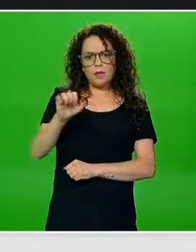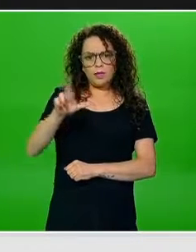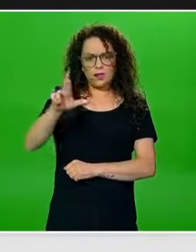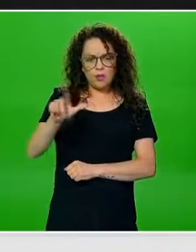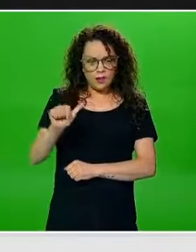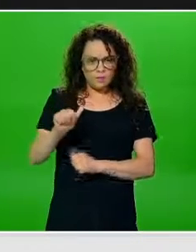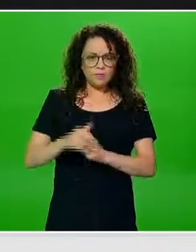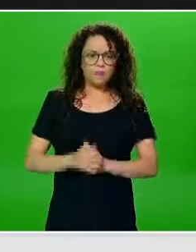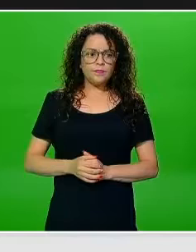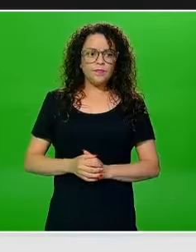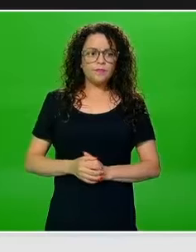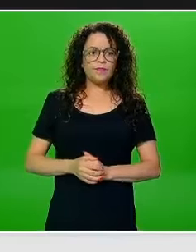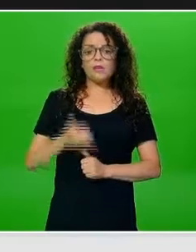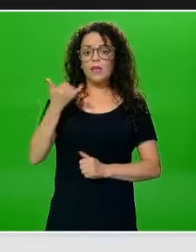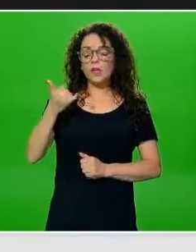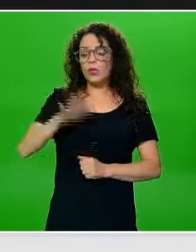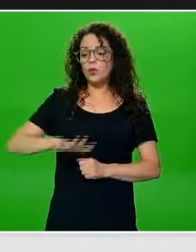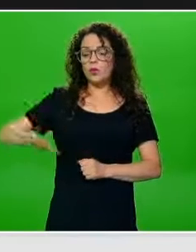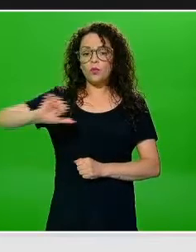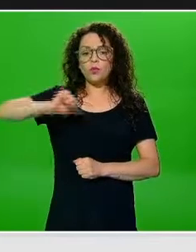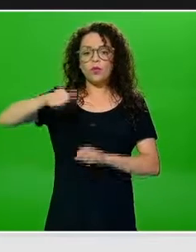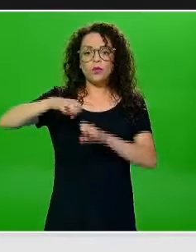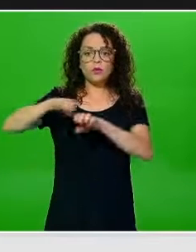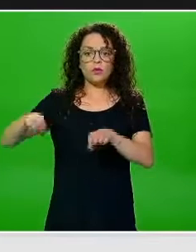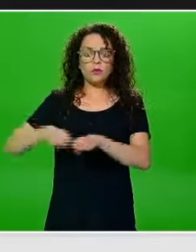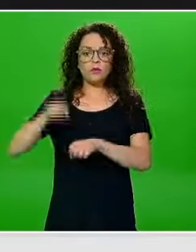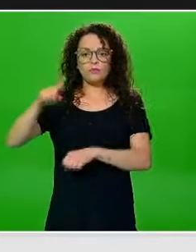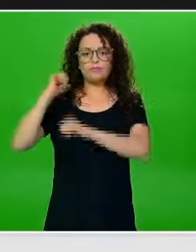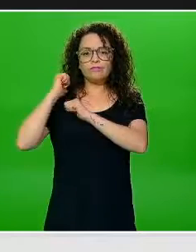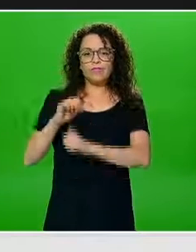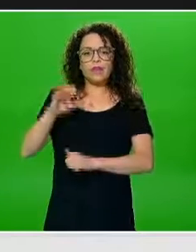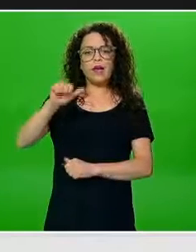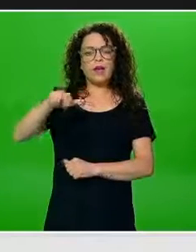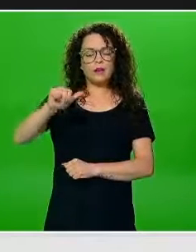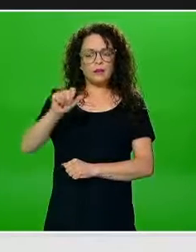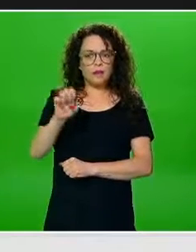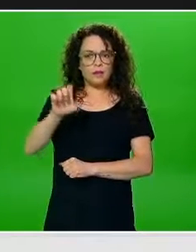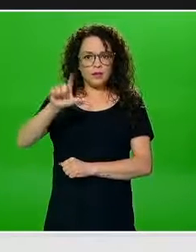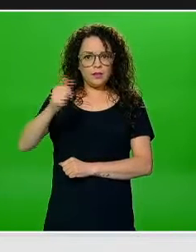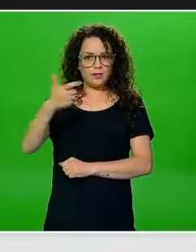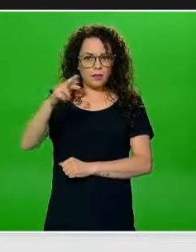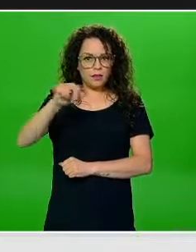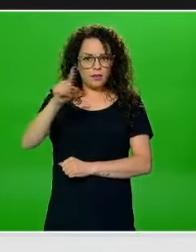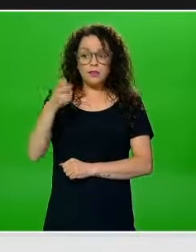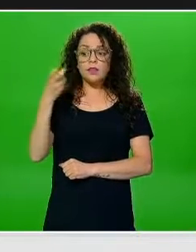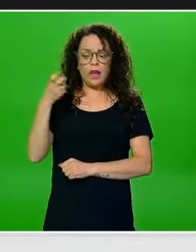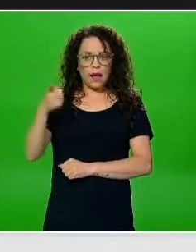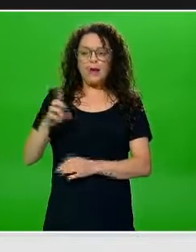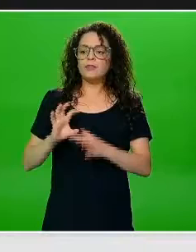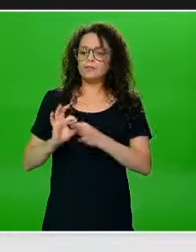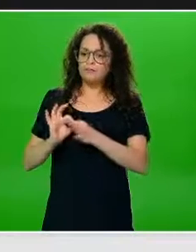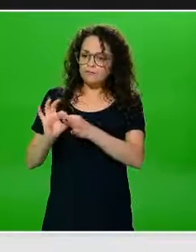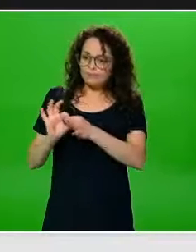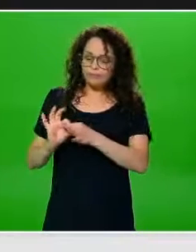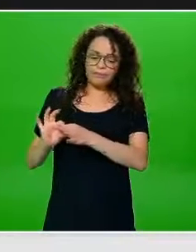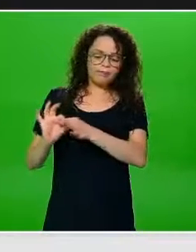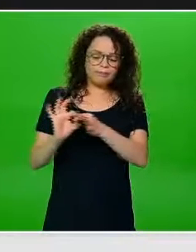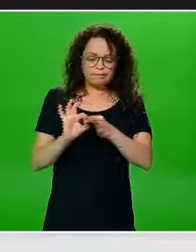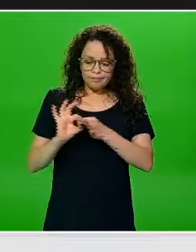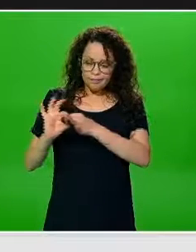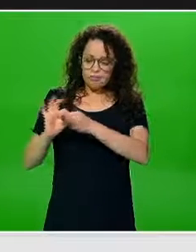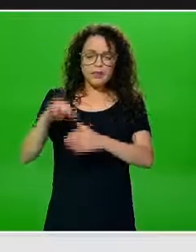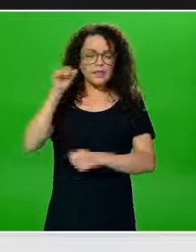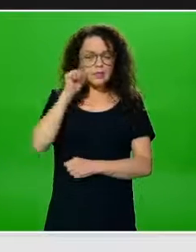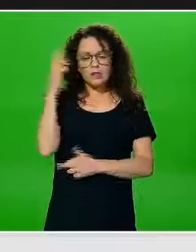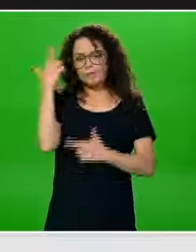de investigación operativa a cargo de la doctora Ana de la Garza, también estamos intercomunicados para poder hacer la validación y